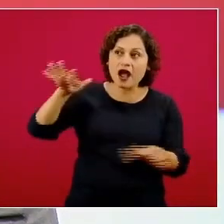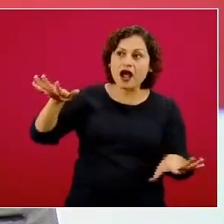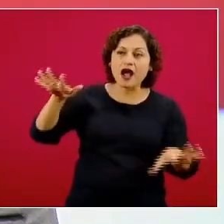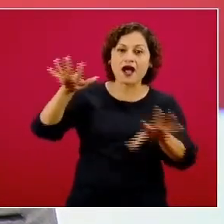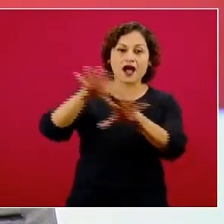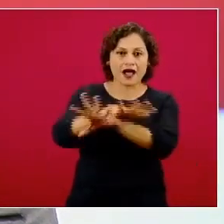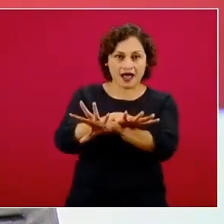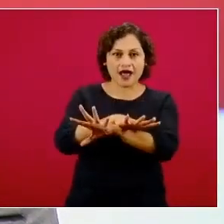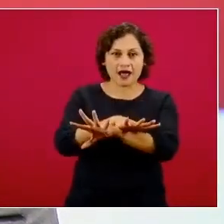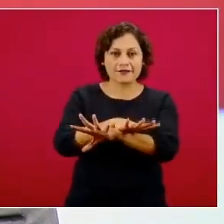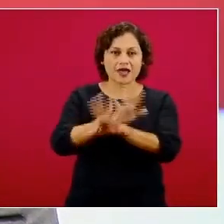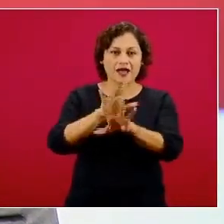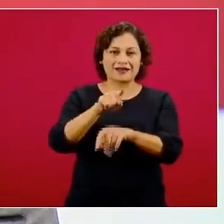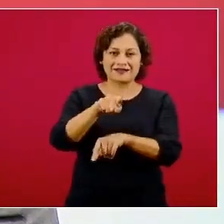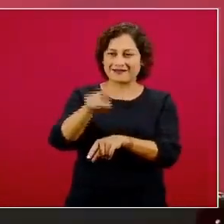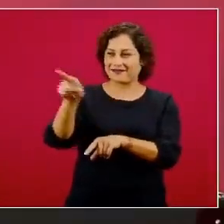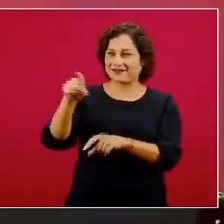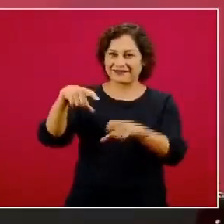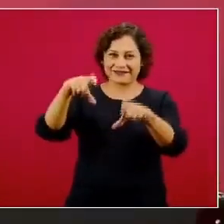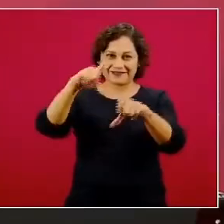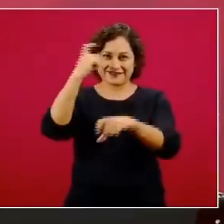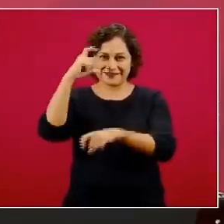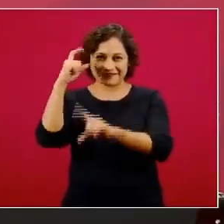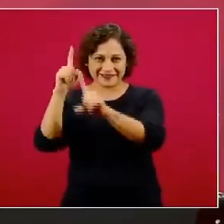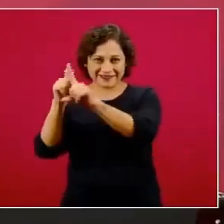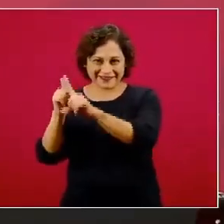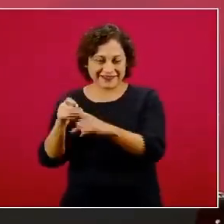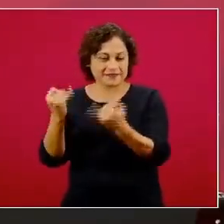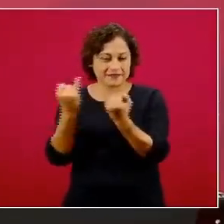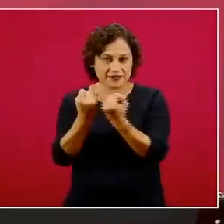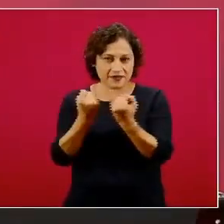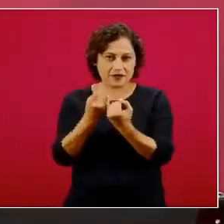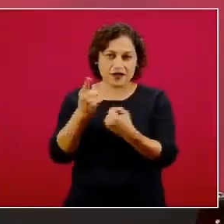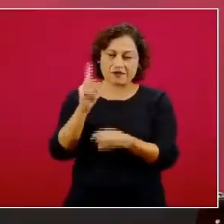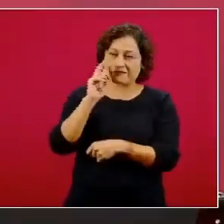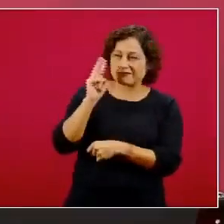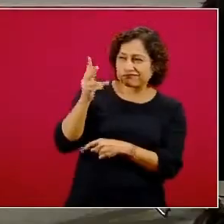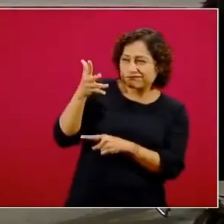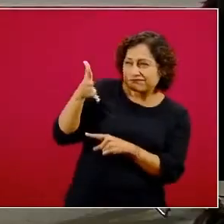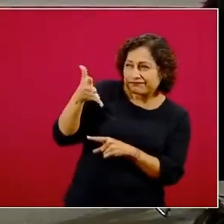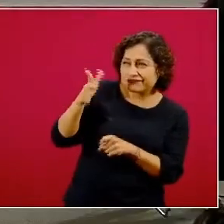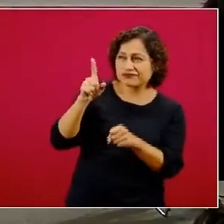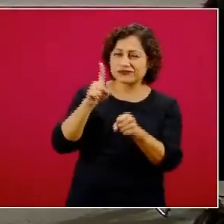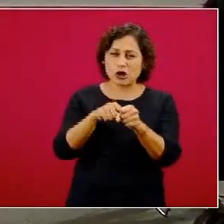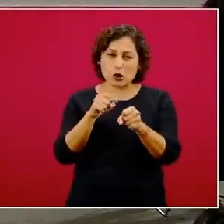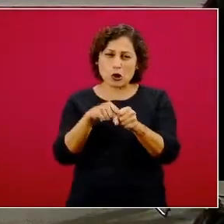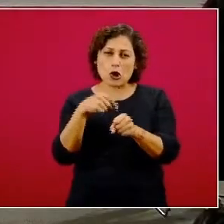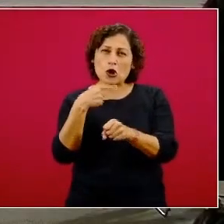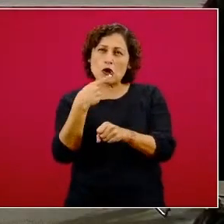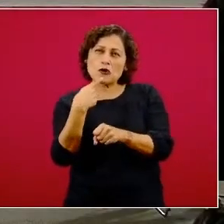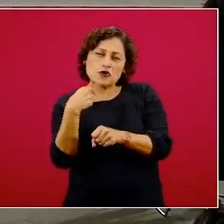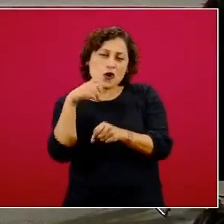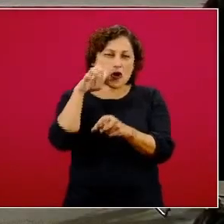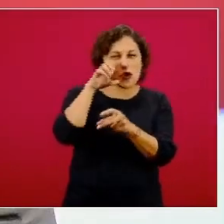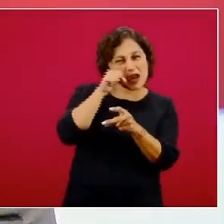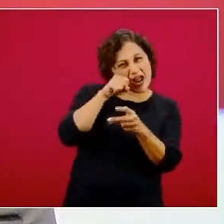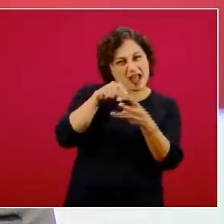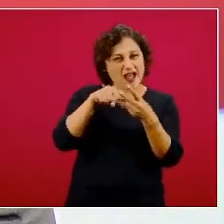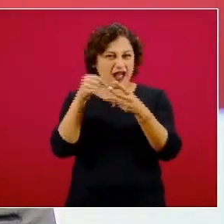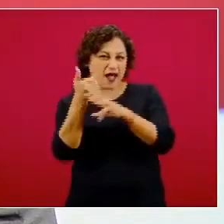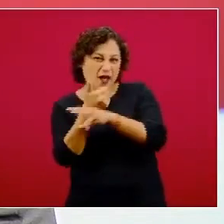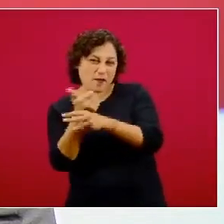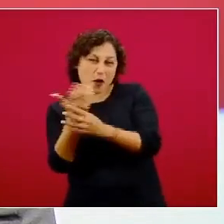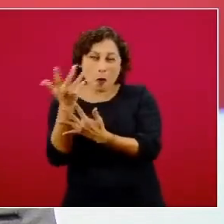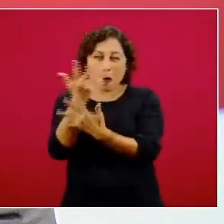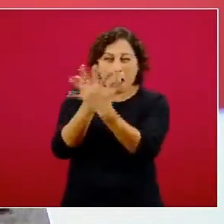ya, semáforo rojo que parece naranja, que la gente cree que es amarillo pero actúa como si fuera verde. Eso es lo que no hay